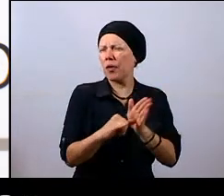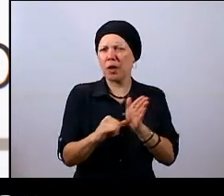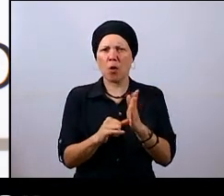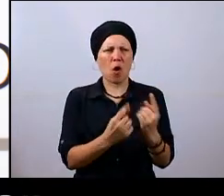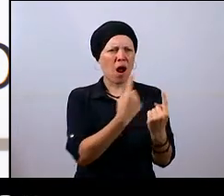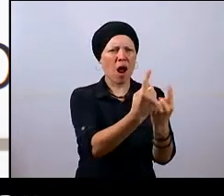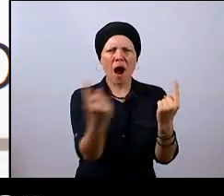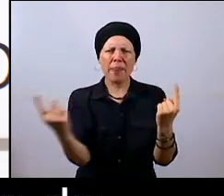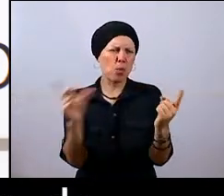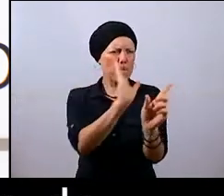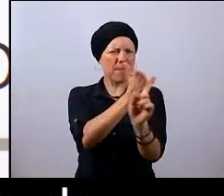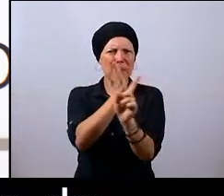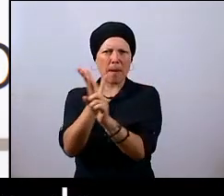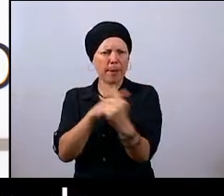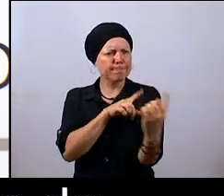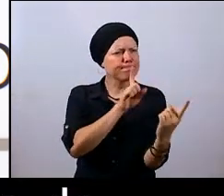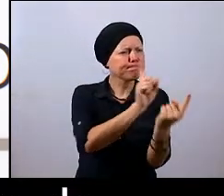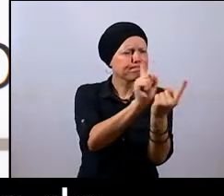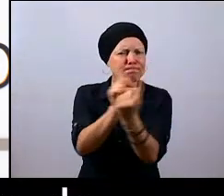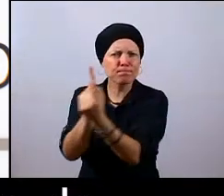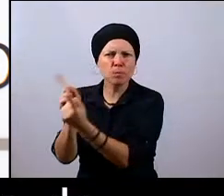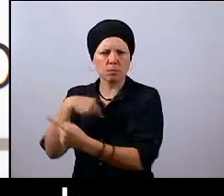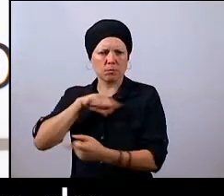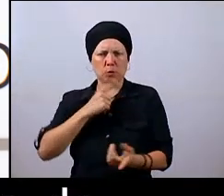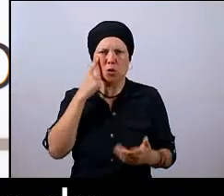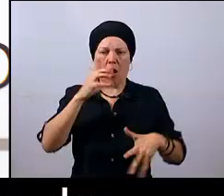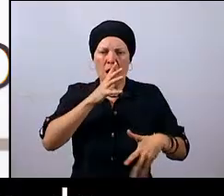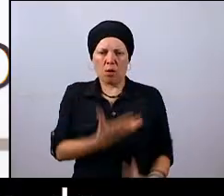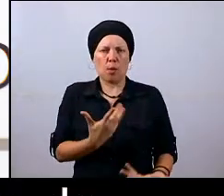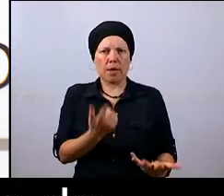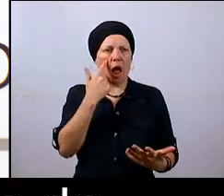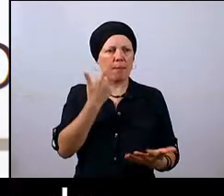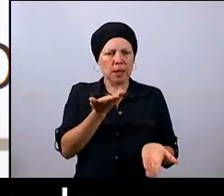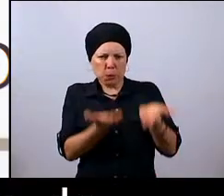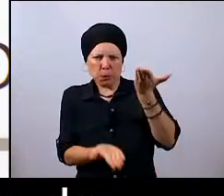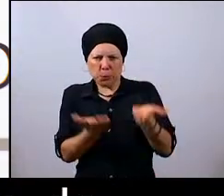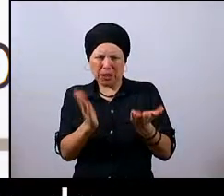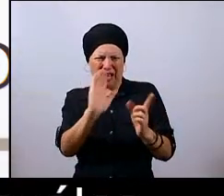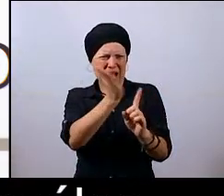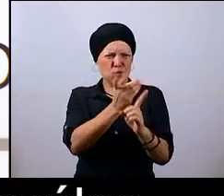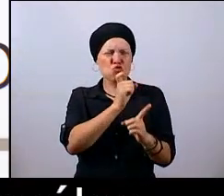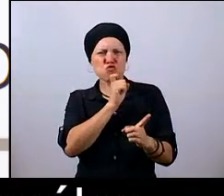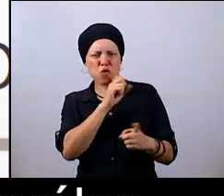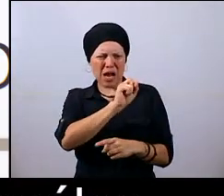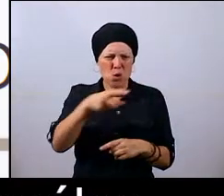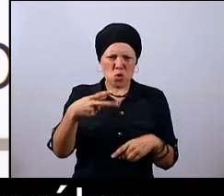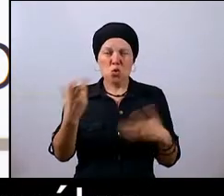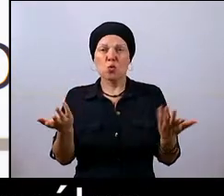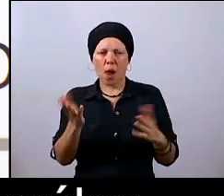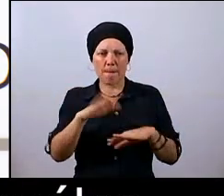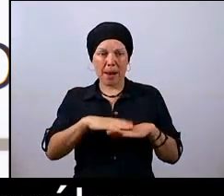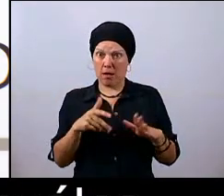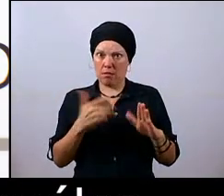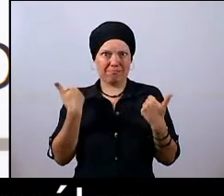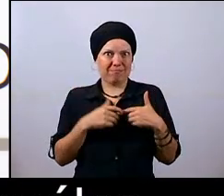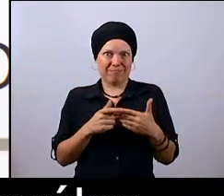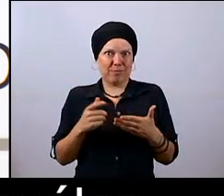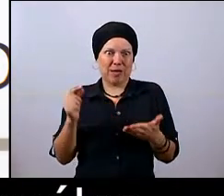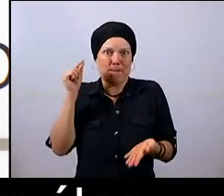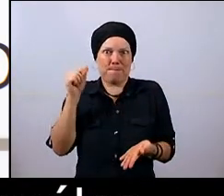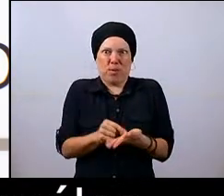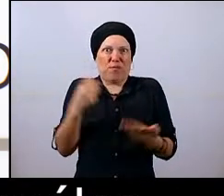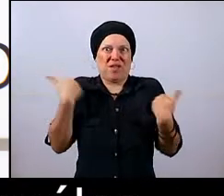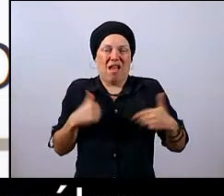uno de los afectados. Estamos evaluando a día de hoy cuáles son esos daños para devolver cuanto antes a nuestra